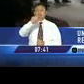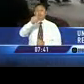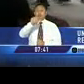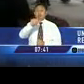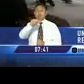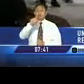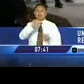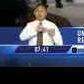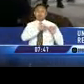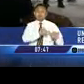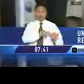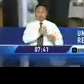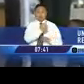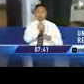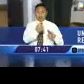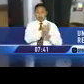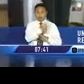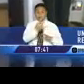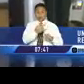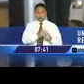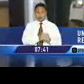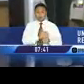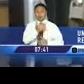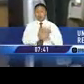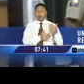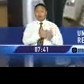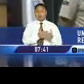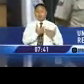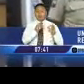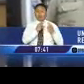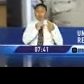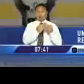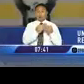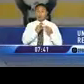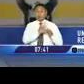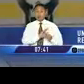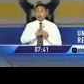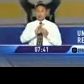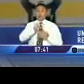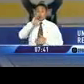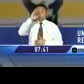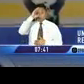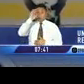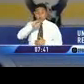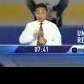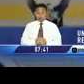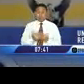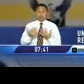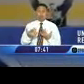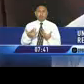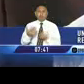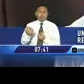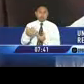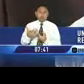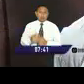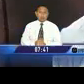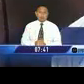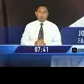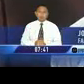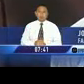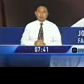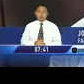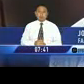donde permanecieron por varias horas, mientras familiares y compañeros de los heridos esperaban noticias. Aquí estamos de